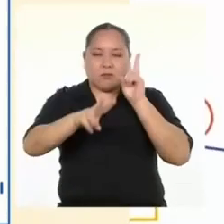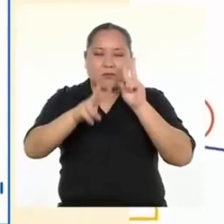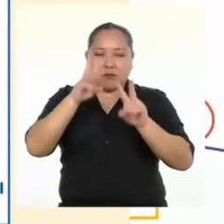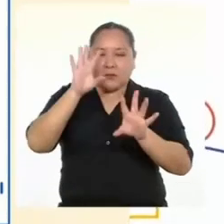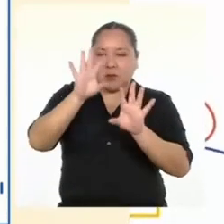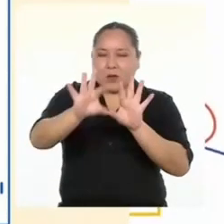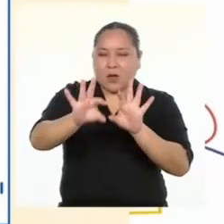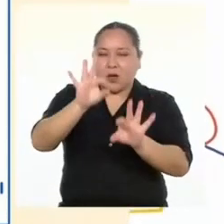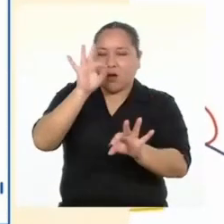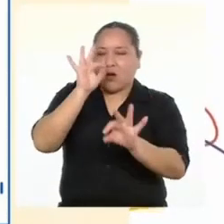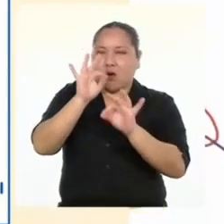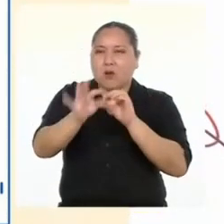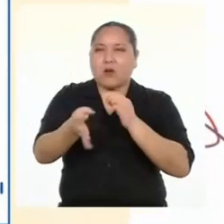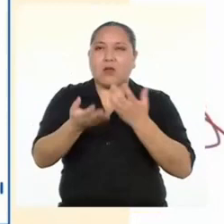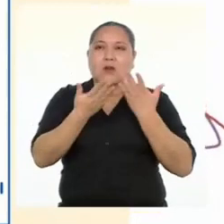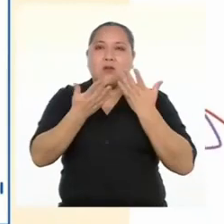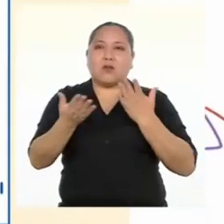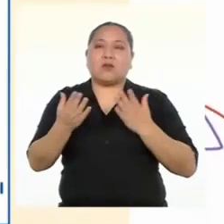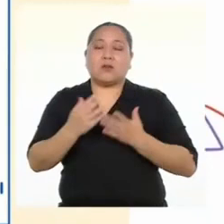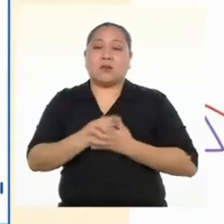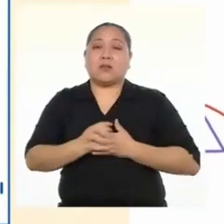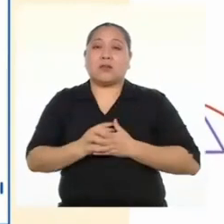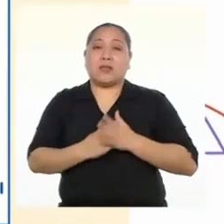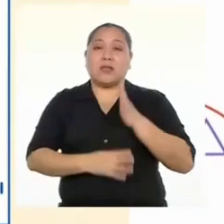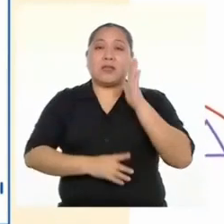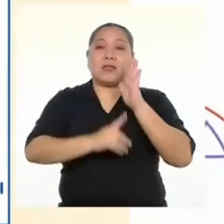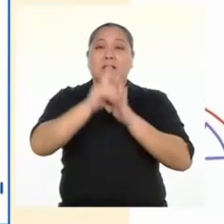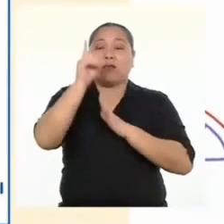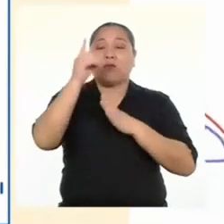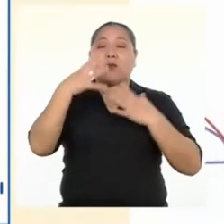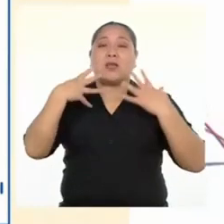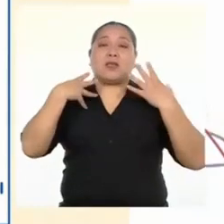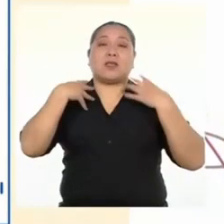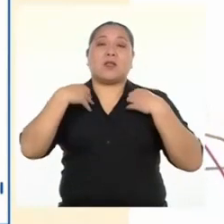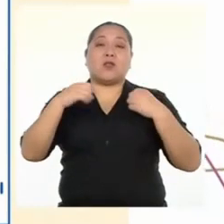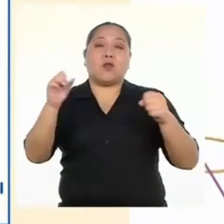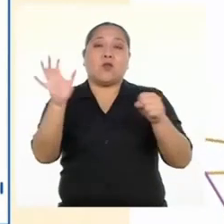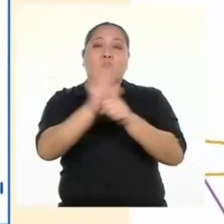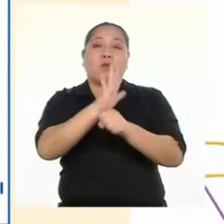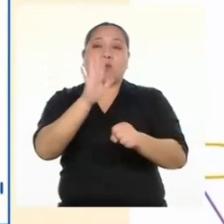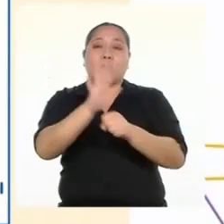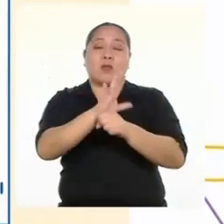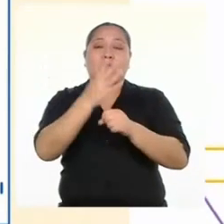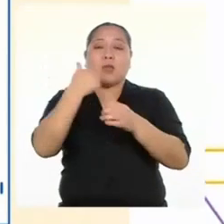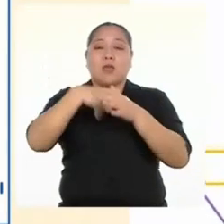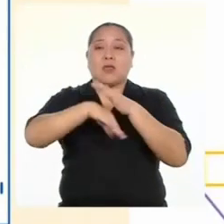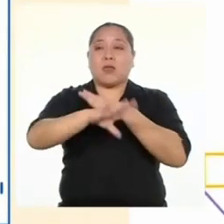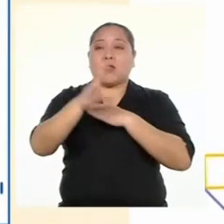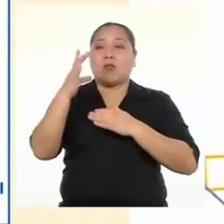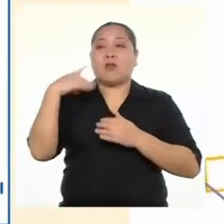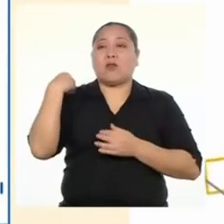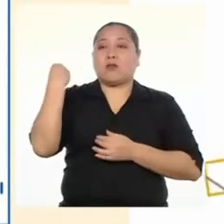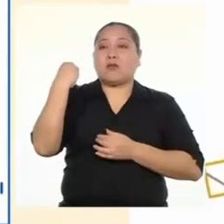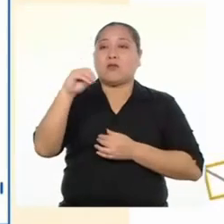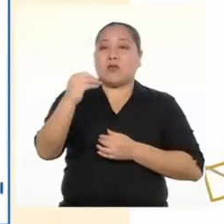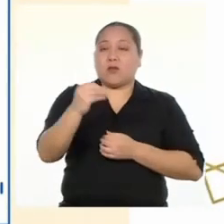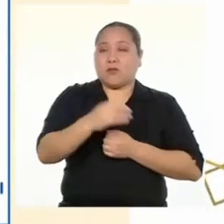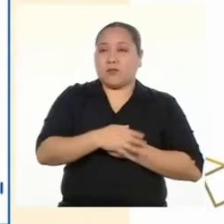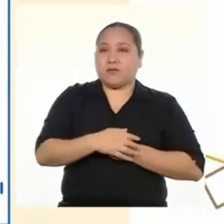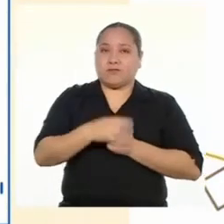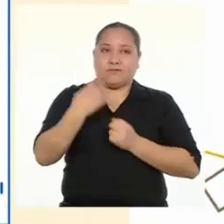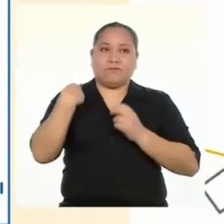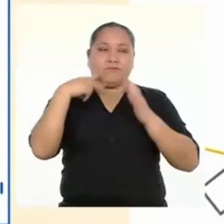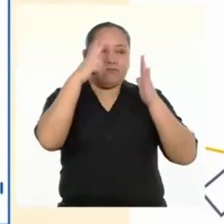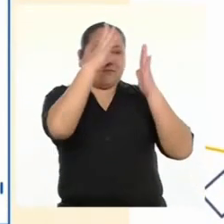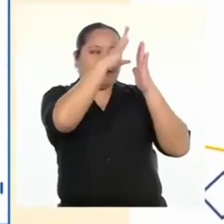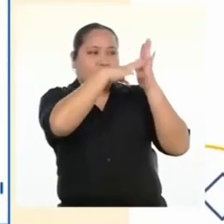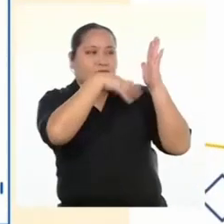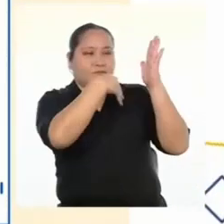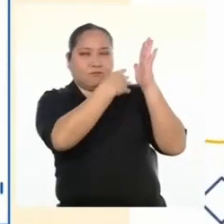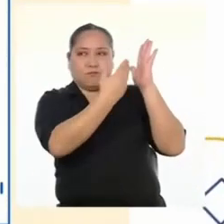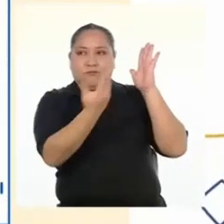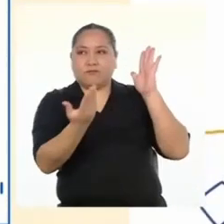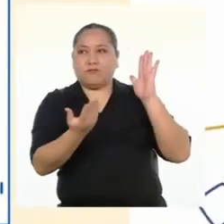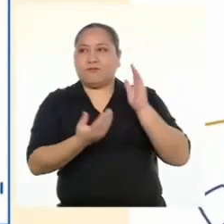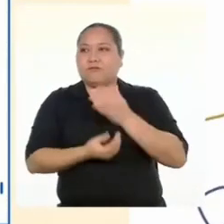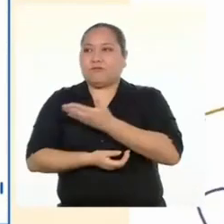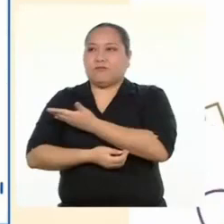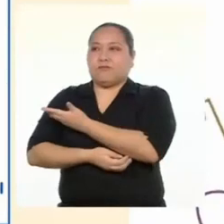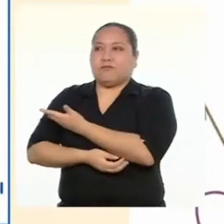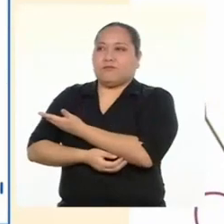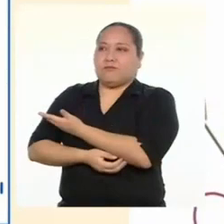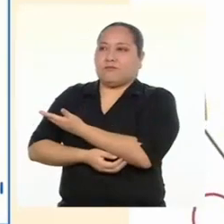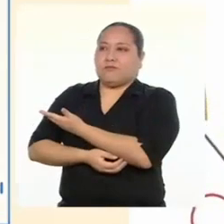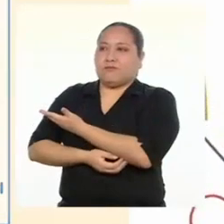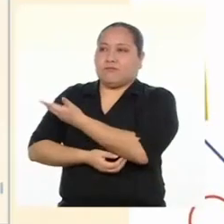que debemos desarrollar para conseguir una salud integral en nuestra adolescencia. Como podemos ver ahora mismo, podemos